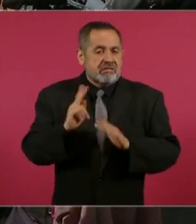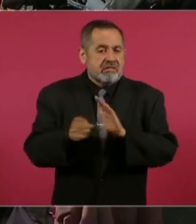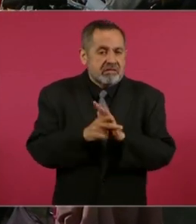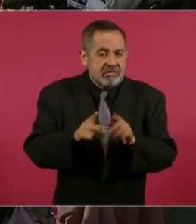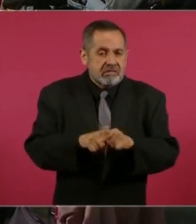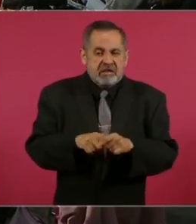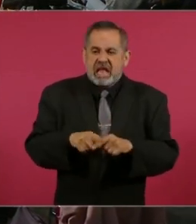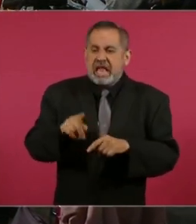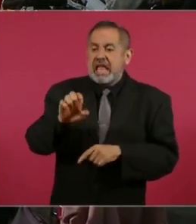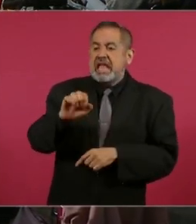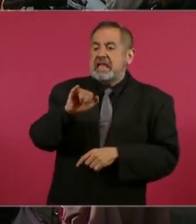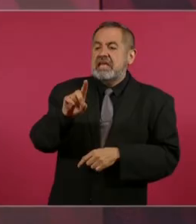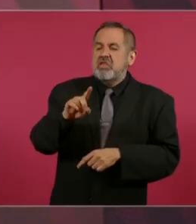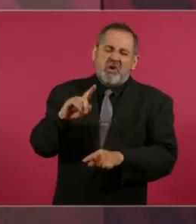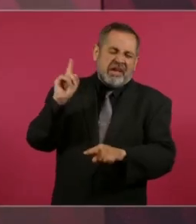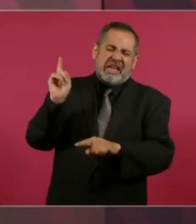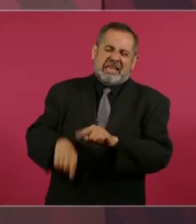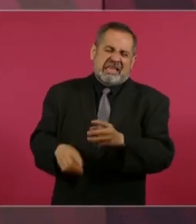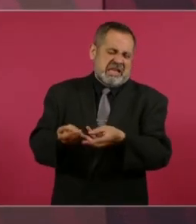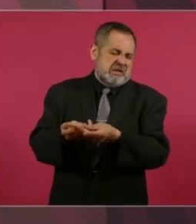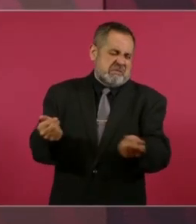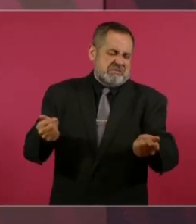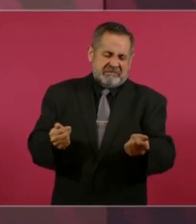desaparecer el ejido.